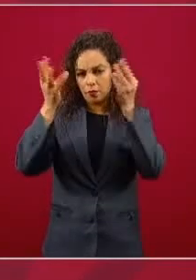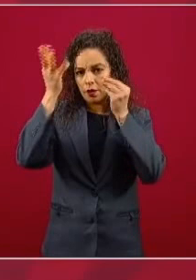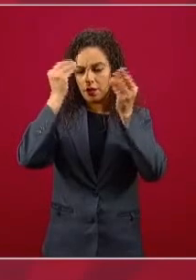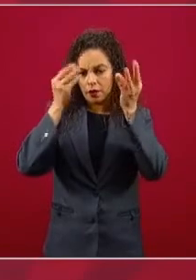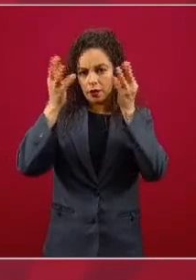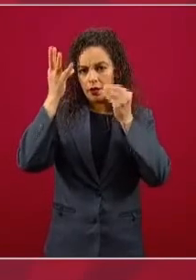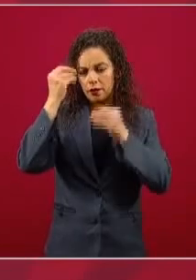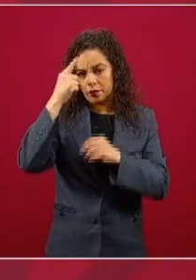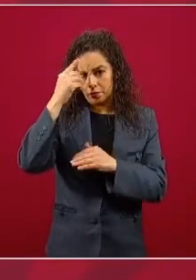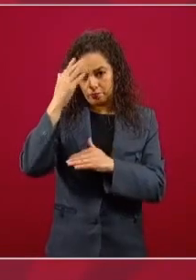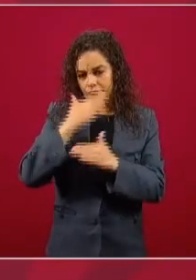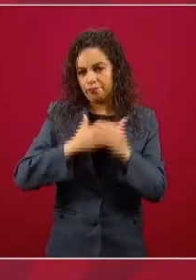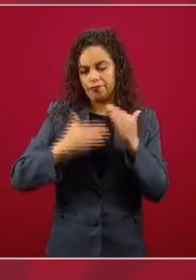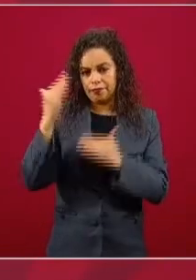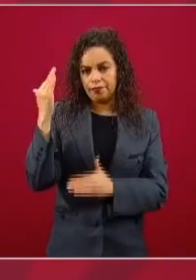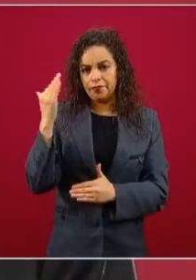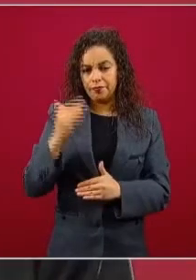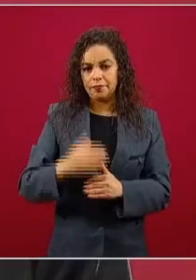porque